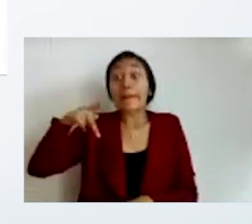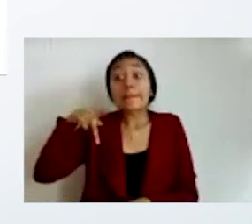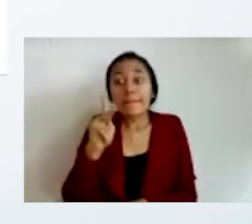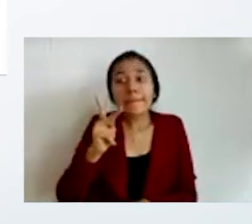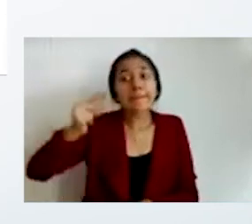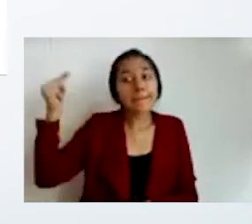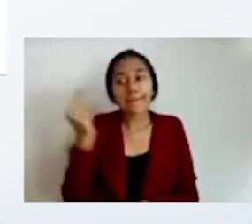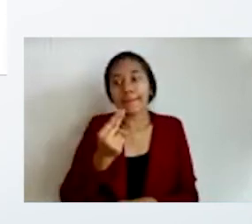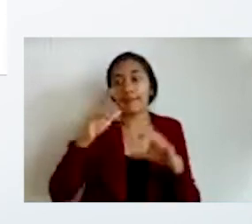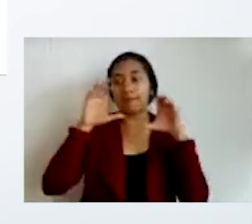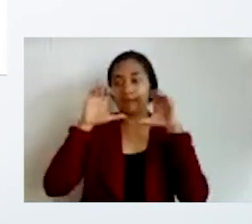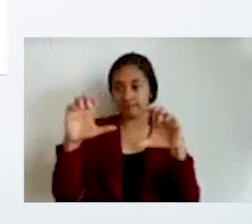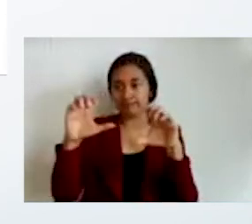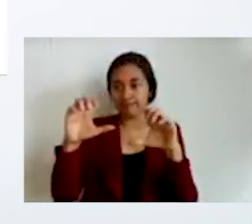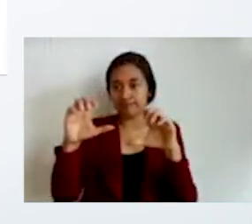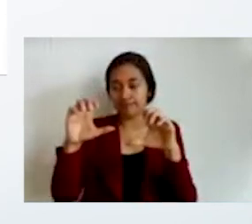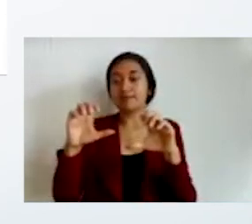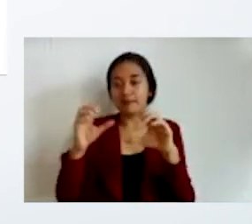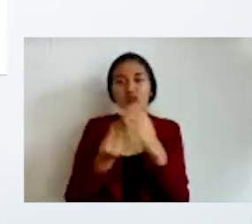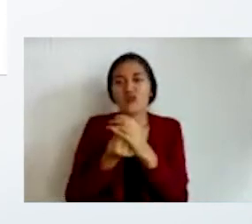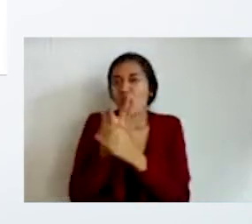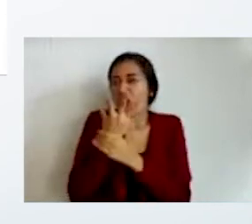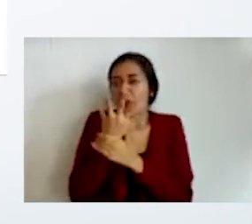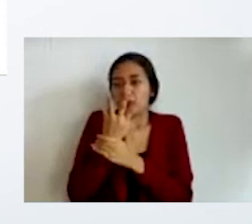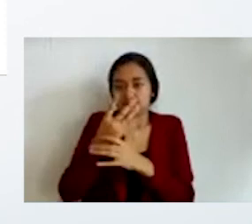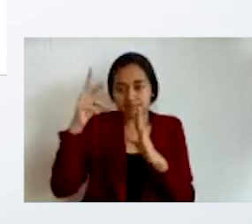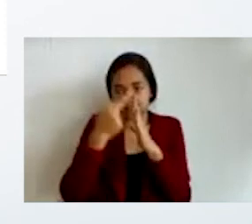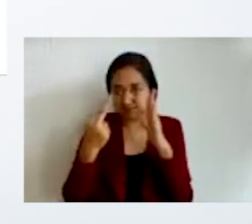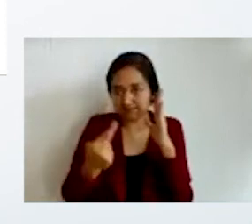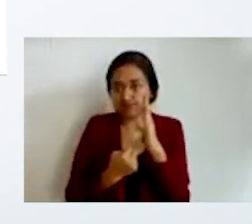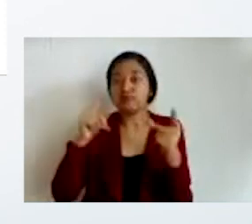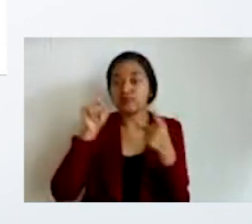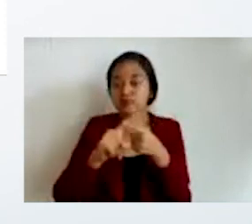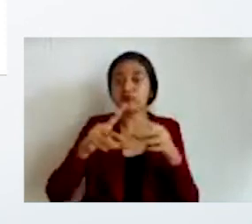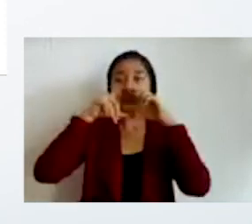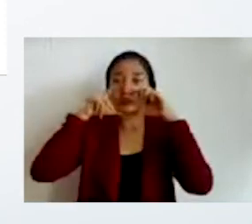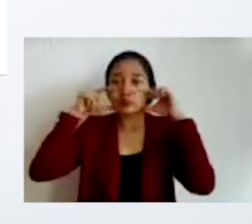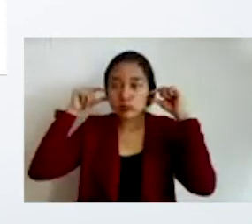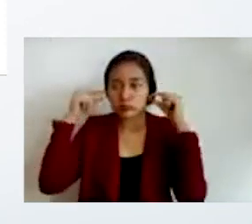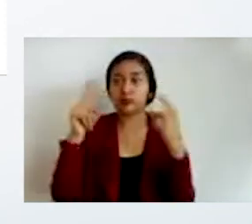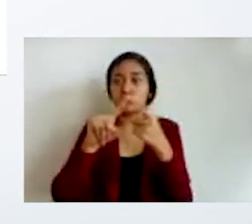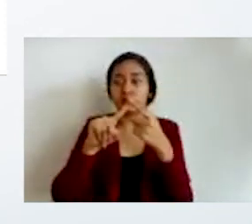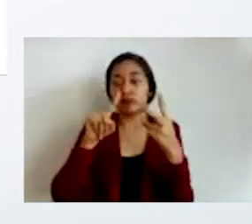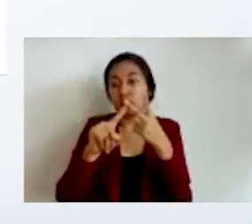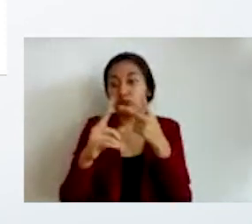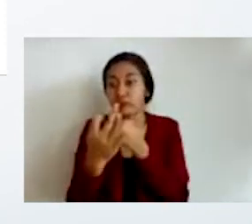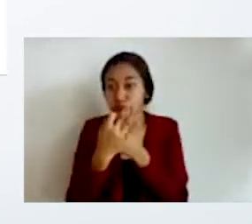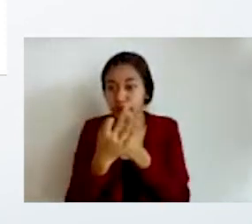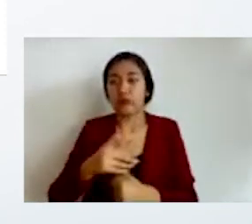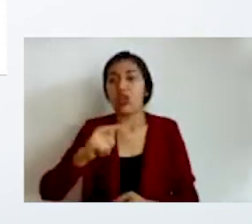y cuando la nueva normalidad incluya los cubrebocas, la protección para toser,